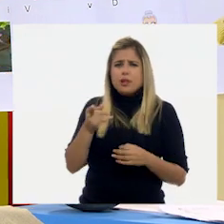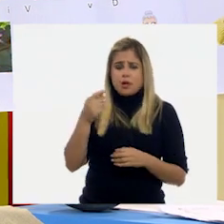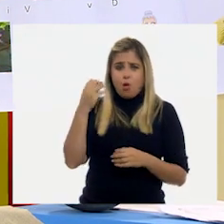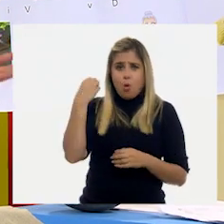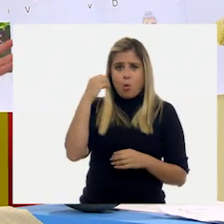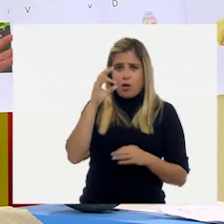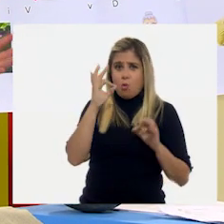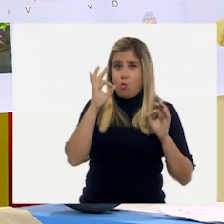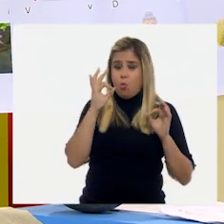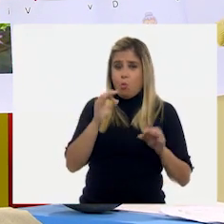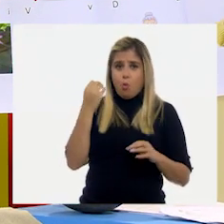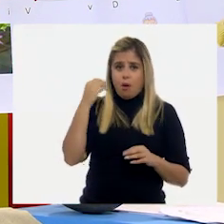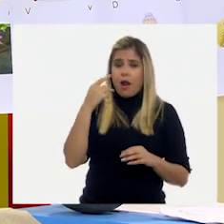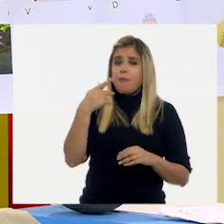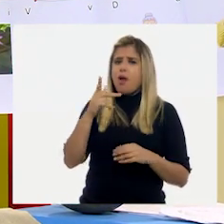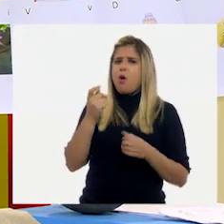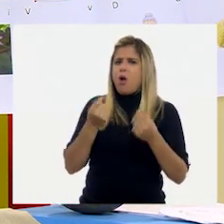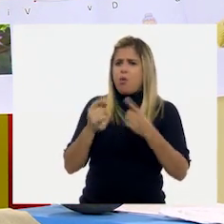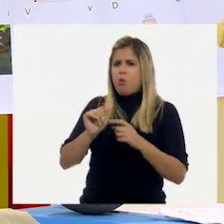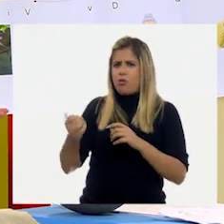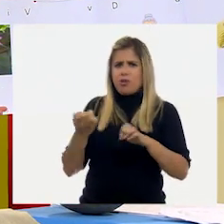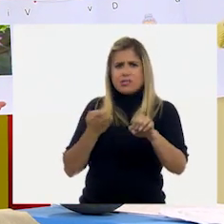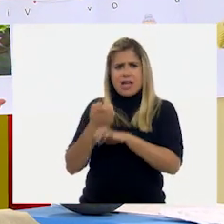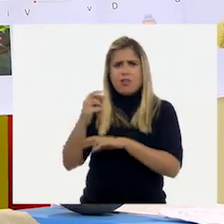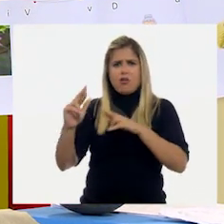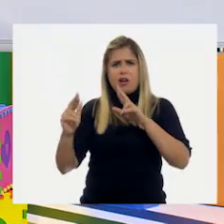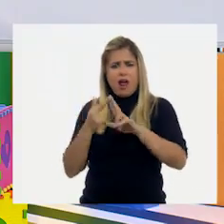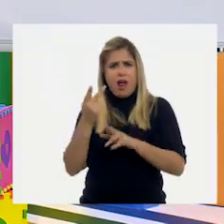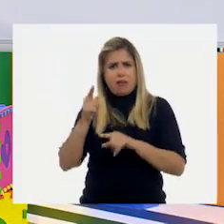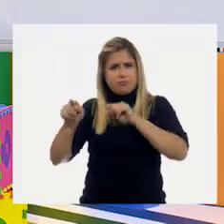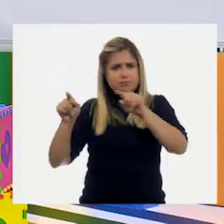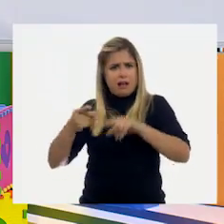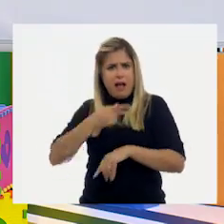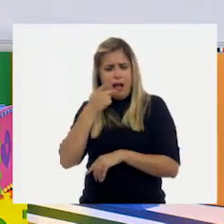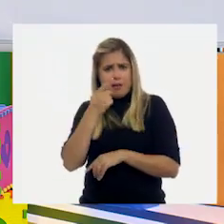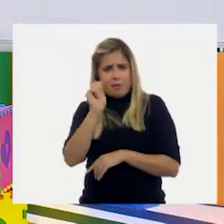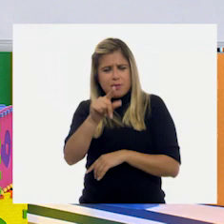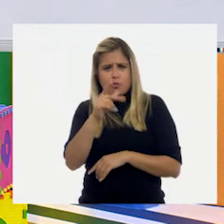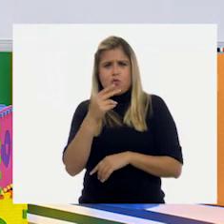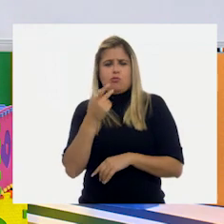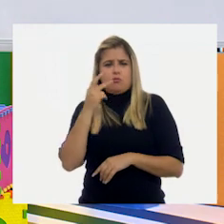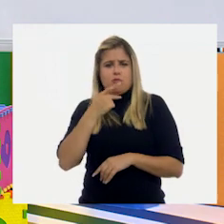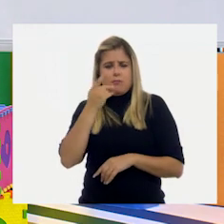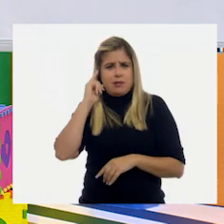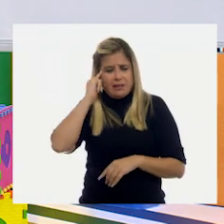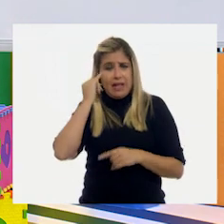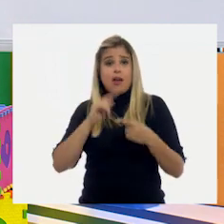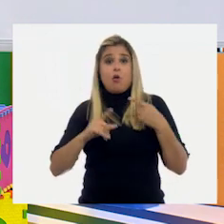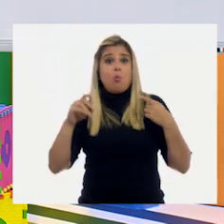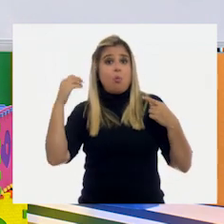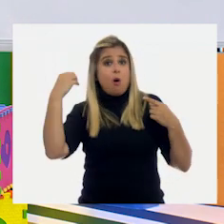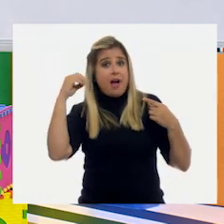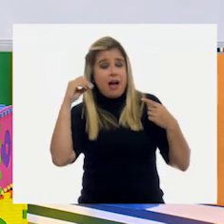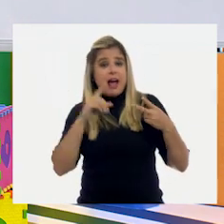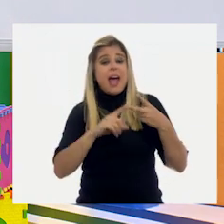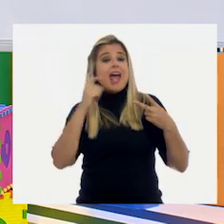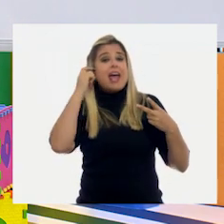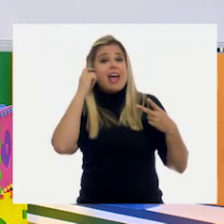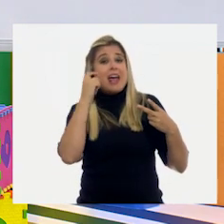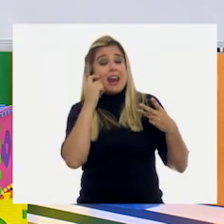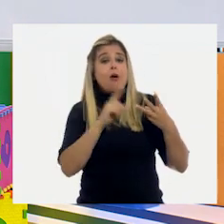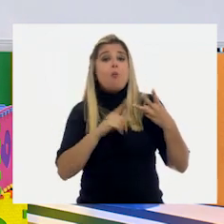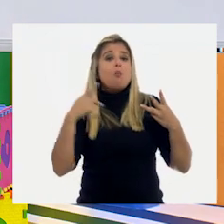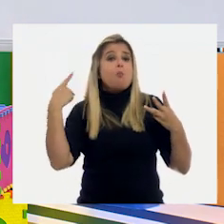pero ¿hay algunas otras regiones o estados donde también se habla? Claro que sí, Pepe. Se habla en Oaxaca, ajá, en Guerrero y